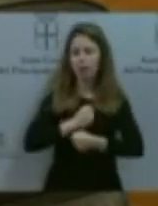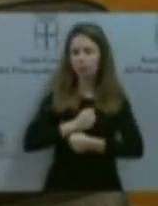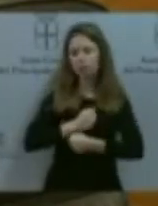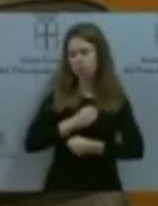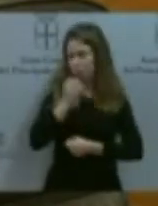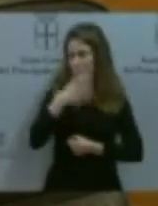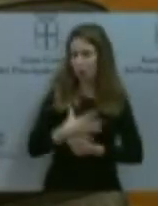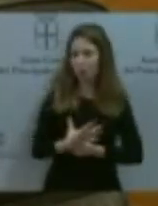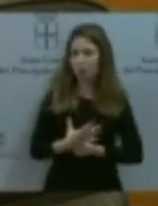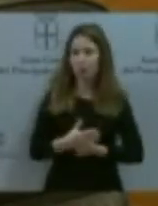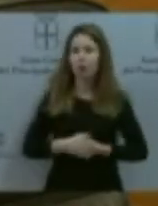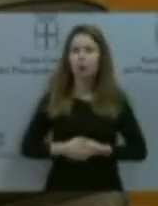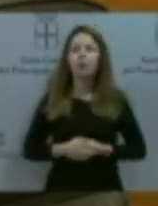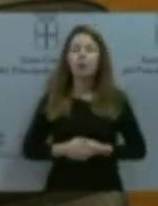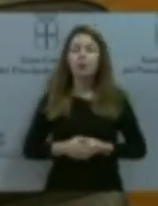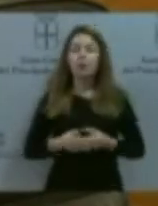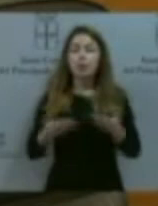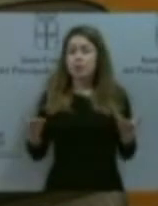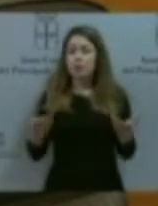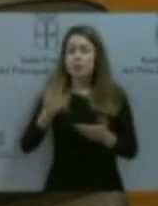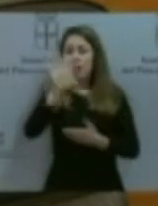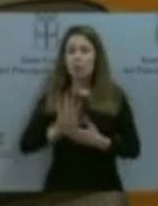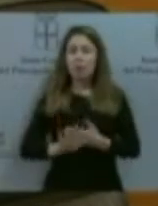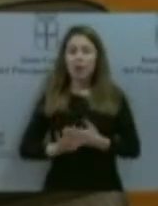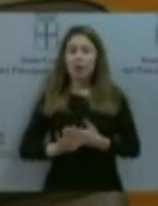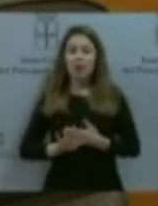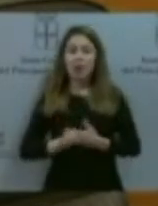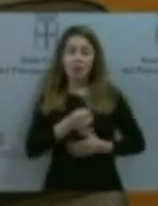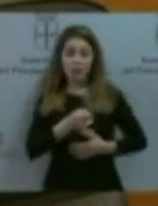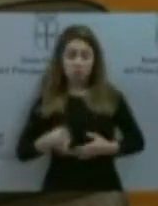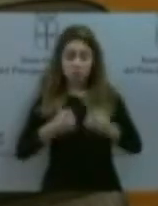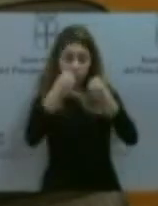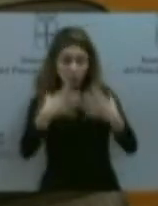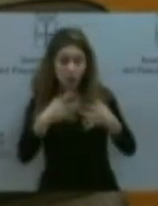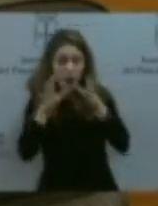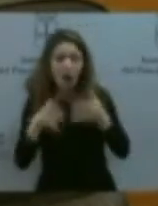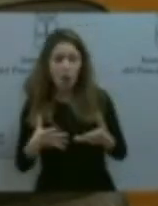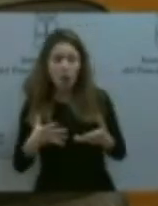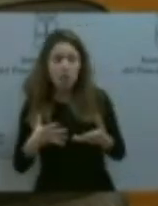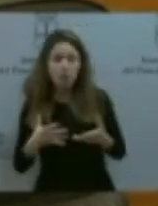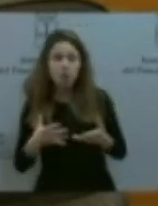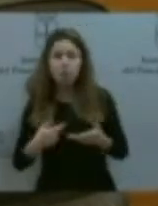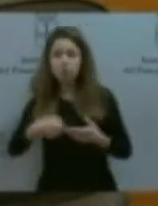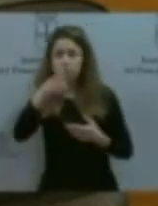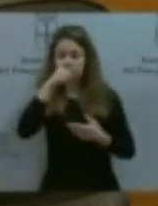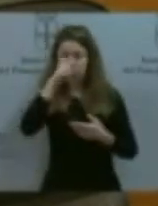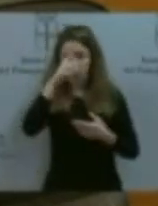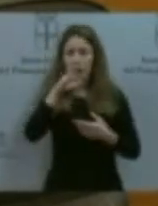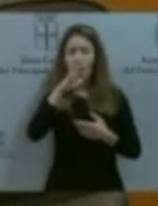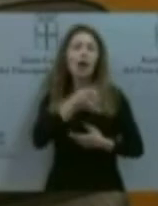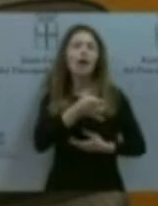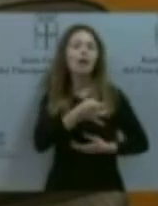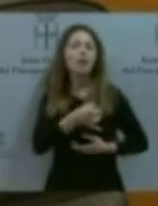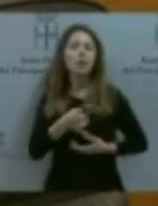nos parece adecuado el endeudamiento en este momento, recordando que tenemos una deuda que no siempre ha sido justamente